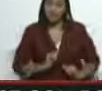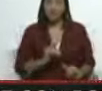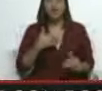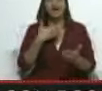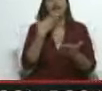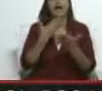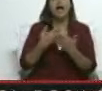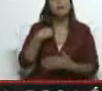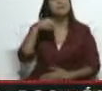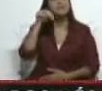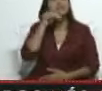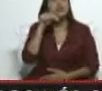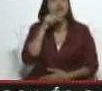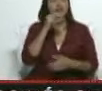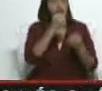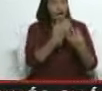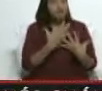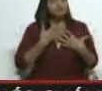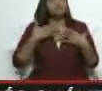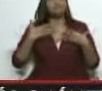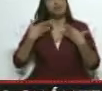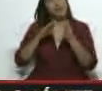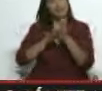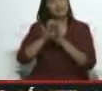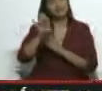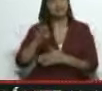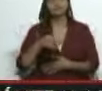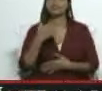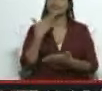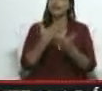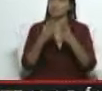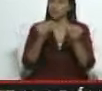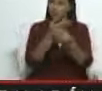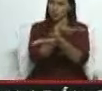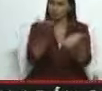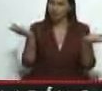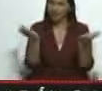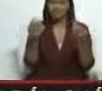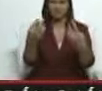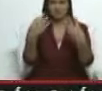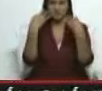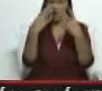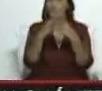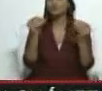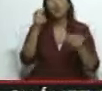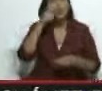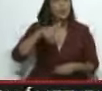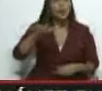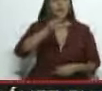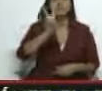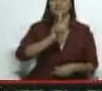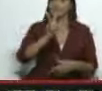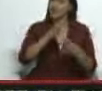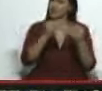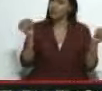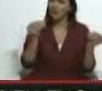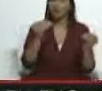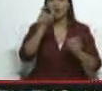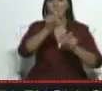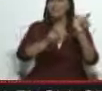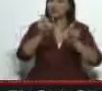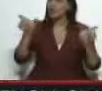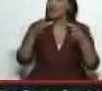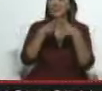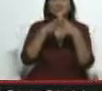me inspiran Gracias también por ellos por ustedes por el pueblo de Venezuela y venezolanos y venezolan en